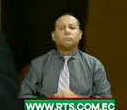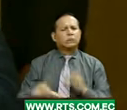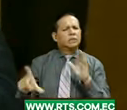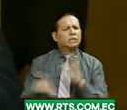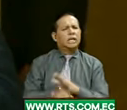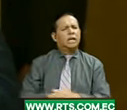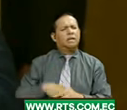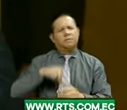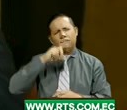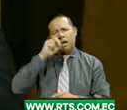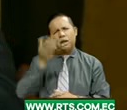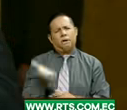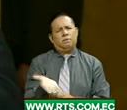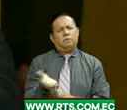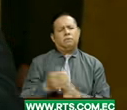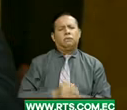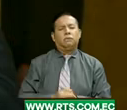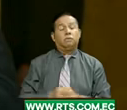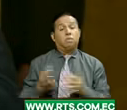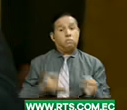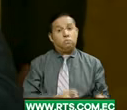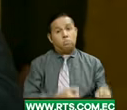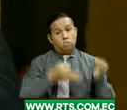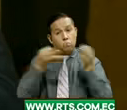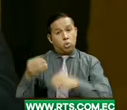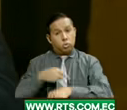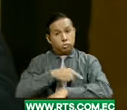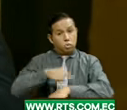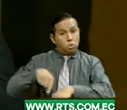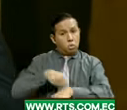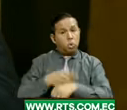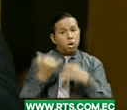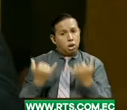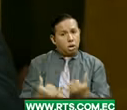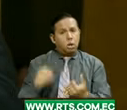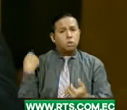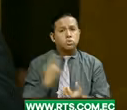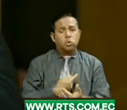las próximas horas enviaremos a la